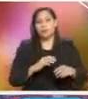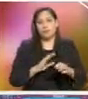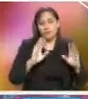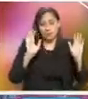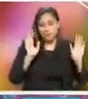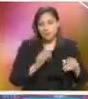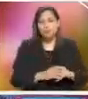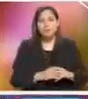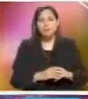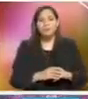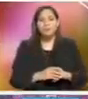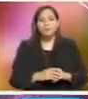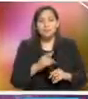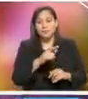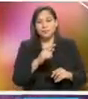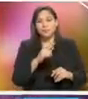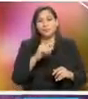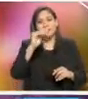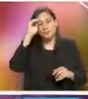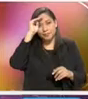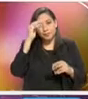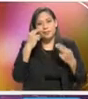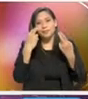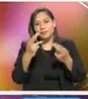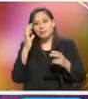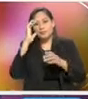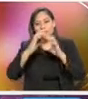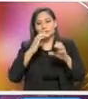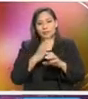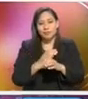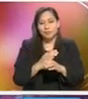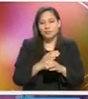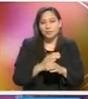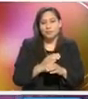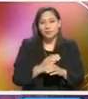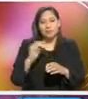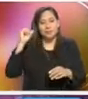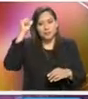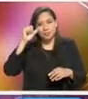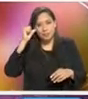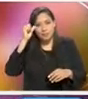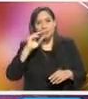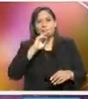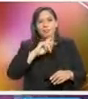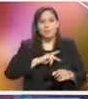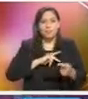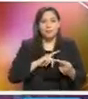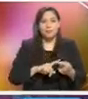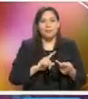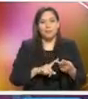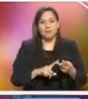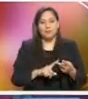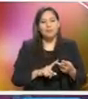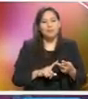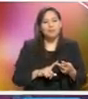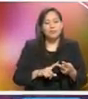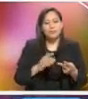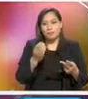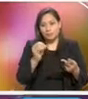supongamos que fueron 3,000 pesos de estos gastos no previstos, ¿no? Entonces ya llevamos 9,000, ¿no? Vamos a hacer números ahorita. Entonces,